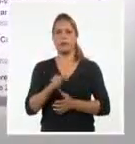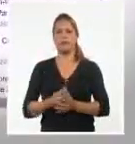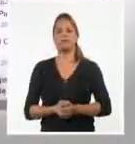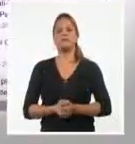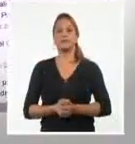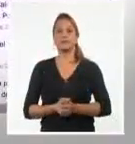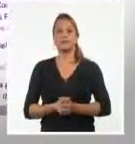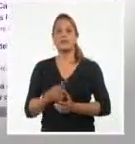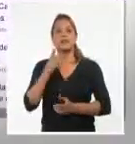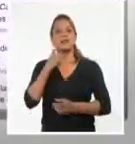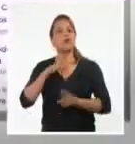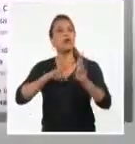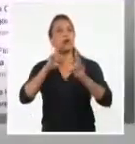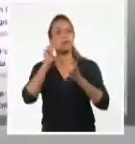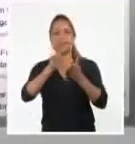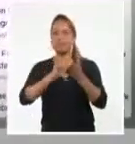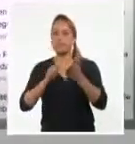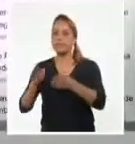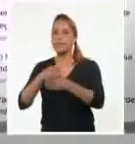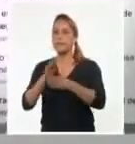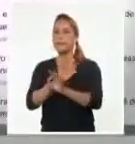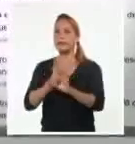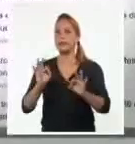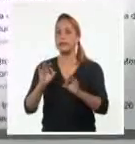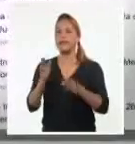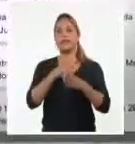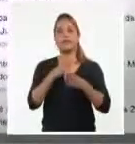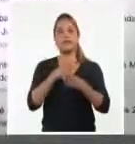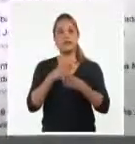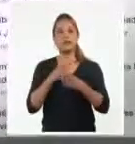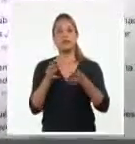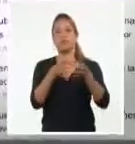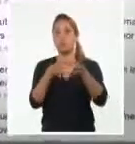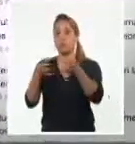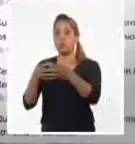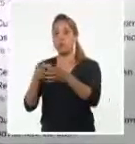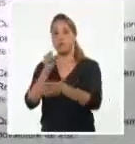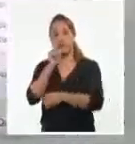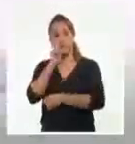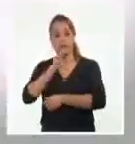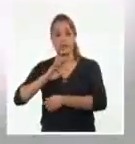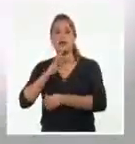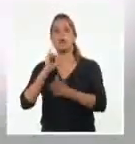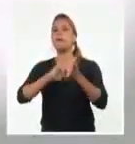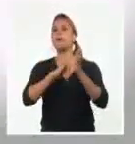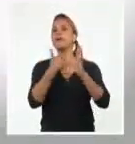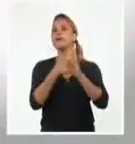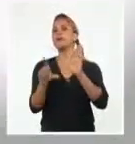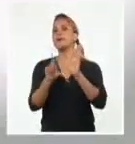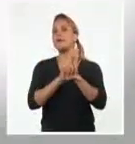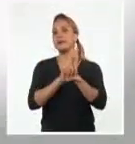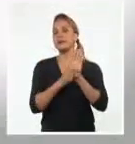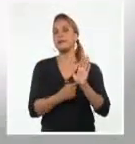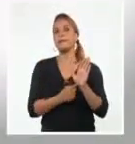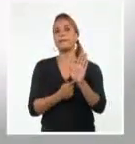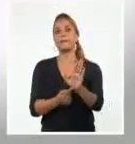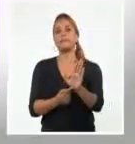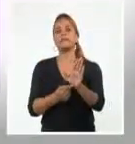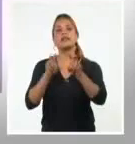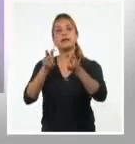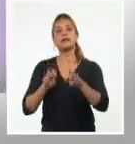consultas especializadas con diferentes colectivos laborales y científicos finalizaron y ya es proyecto de ley que será presentado ante la